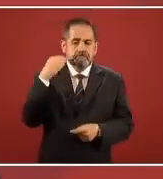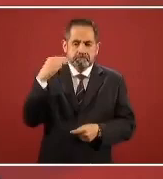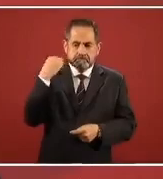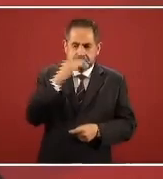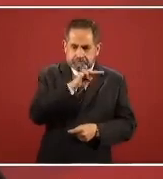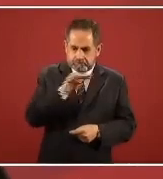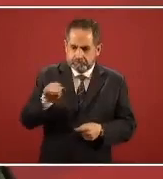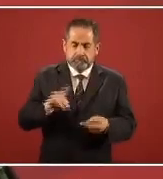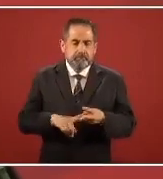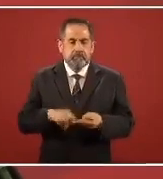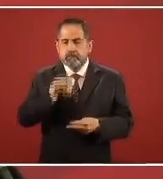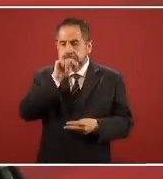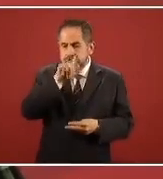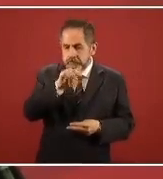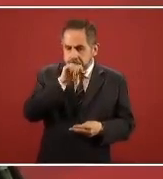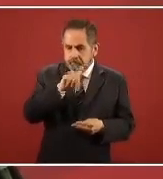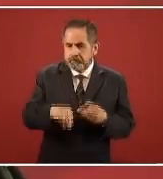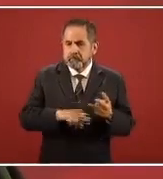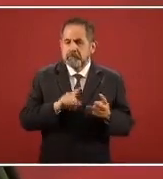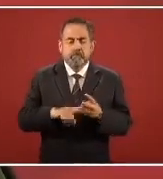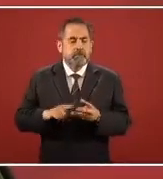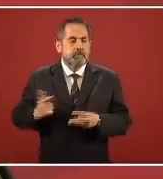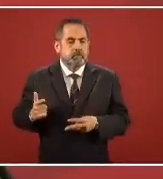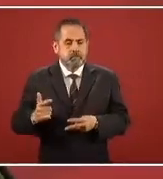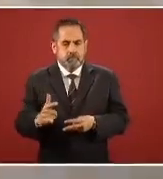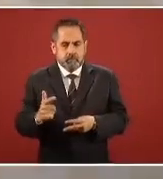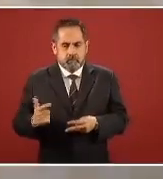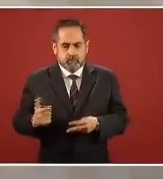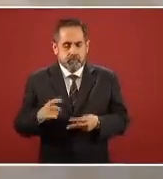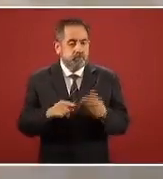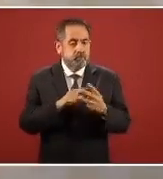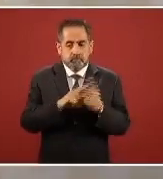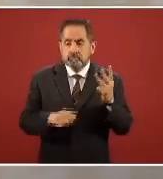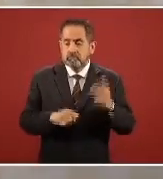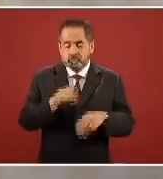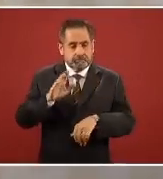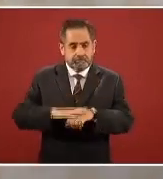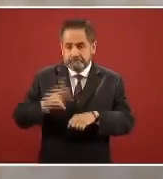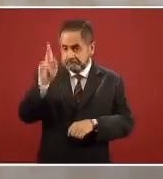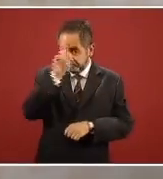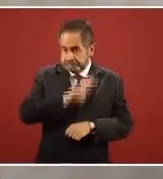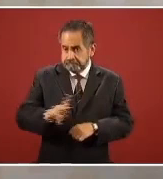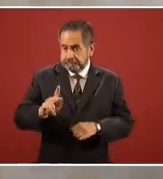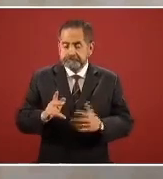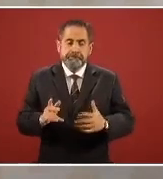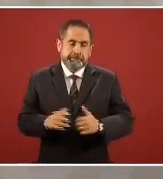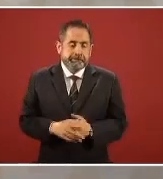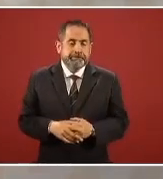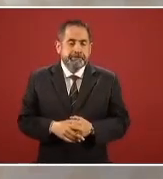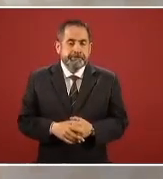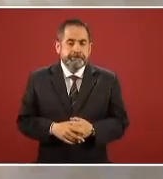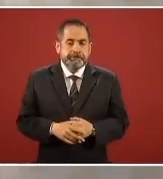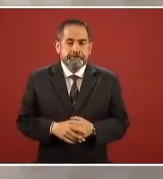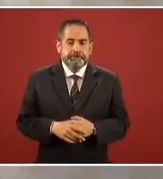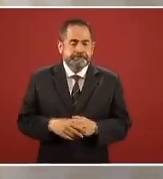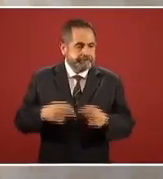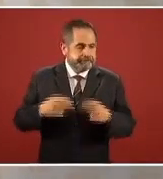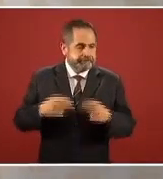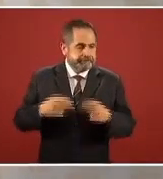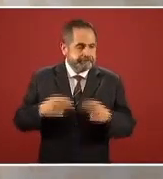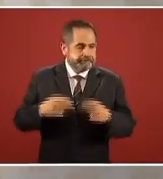a Jalisco y a Guanajuato. Los esfuerzos tanto de